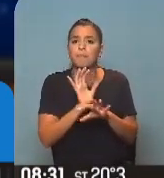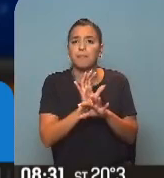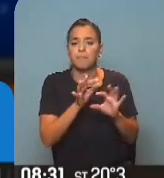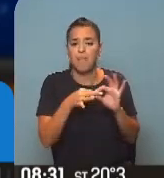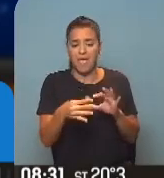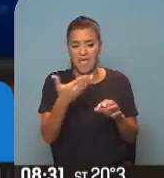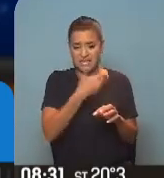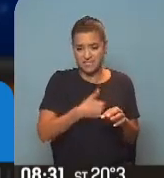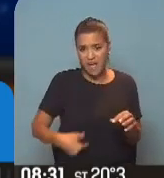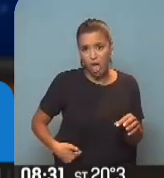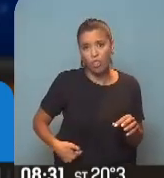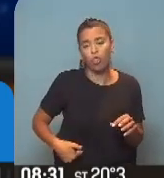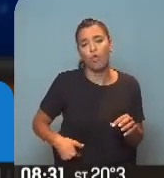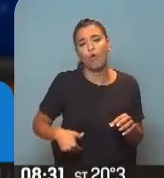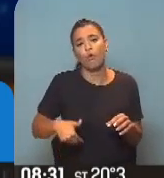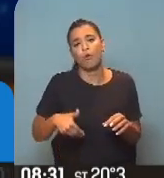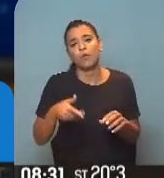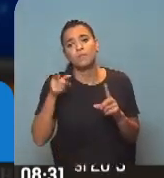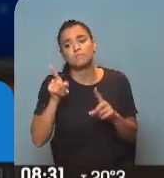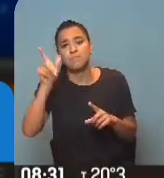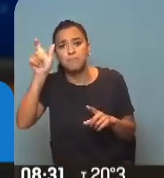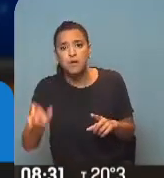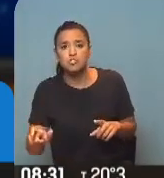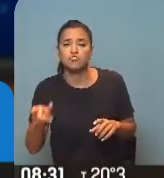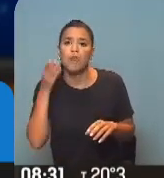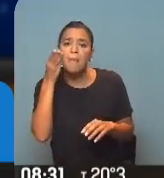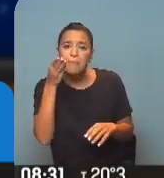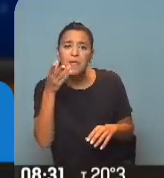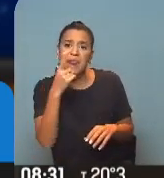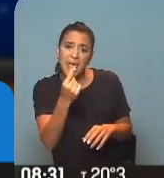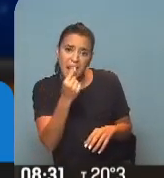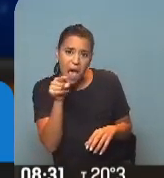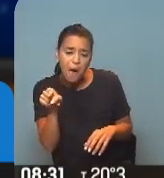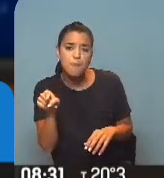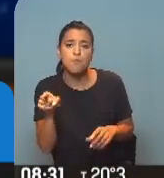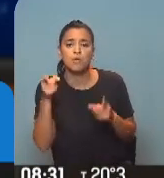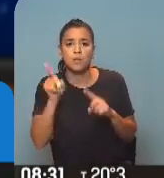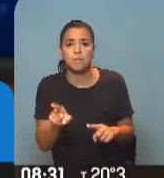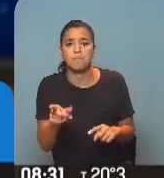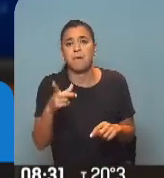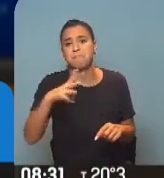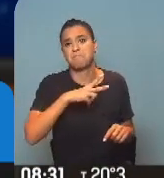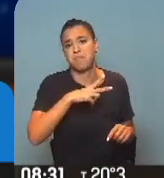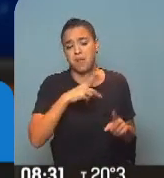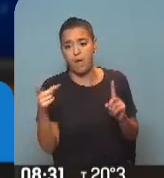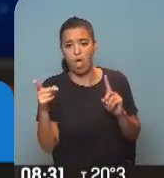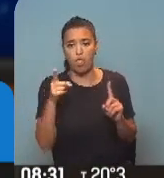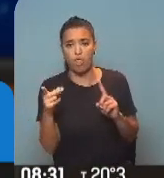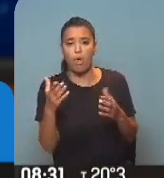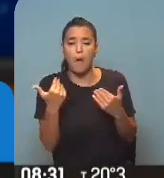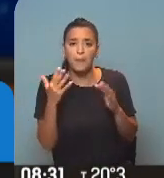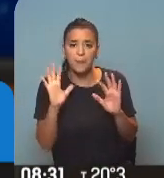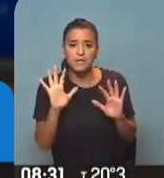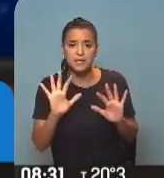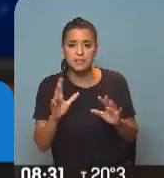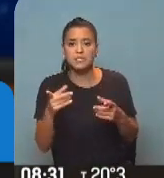estado o entre el damnificado el reclamante y el ámbito privado no quedamos también muchas veces sucede sobre todo